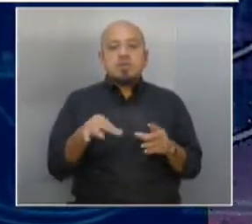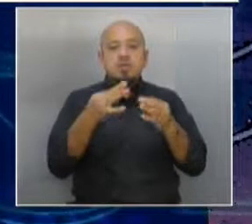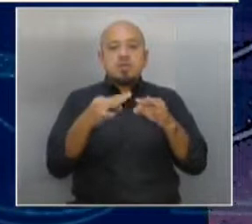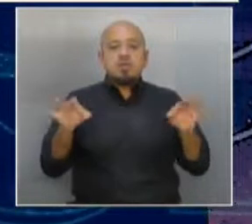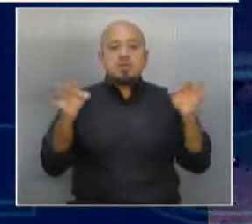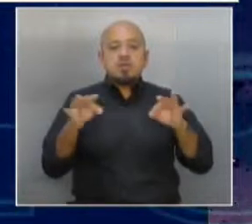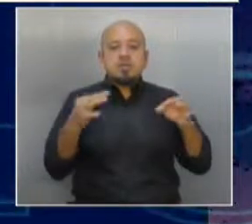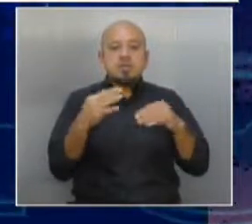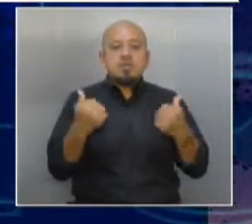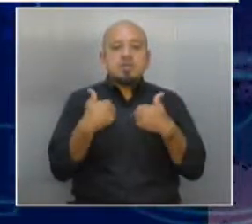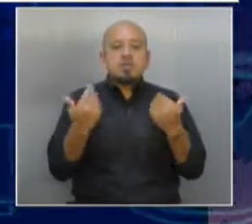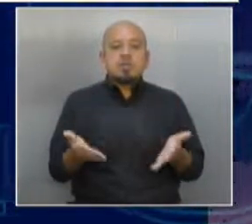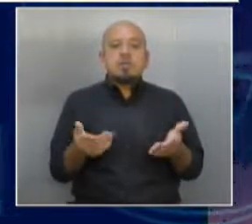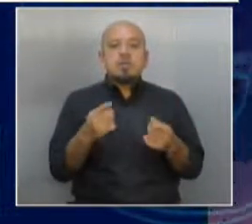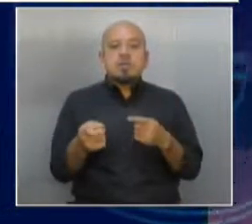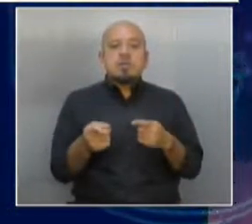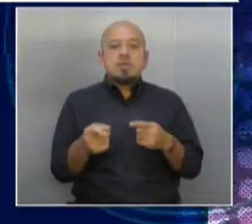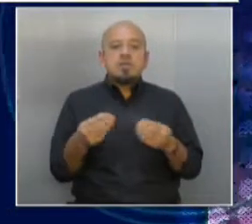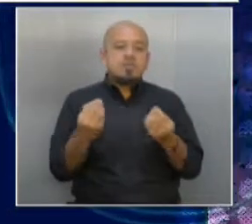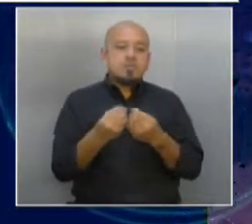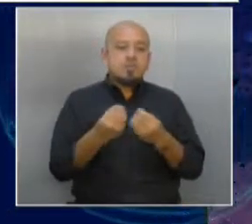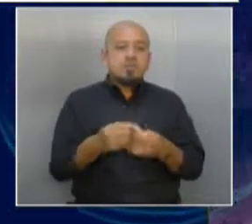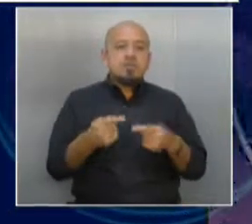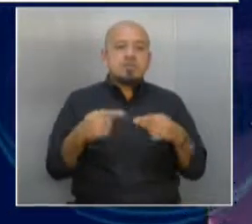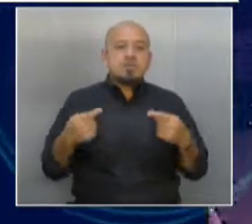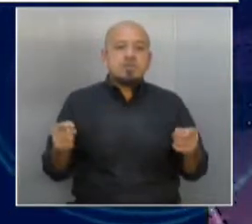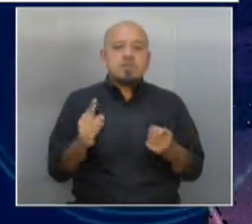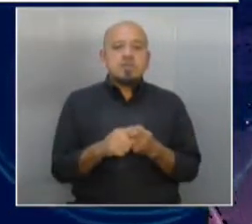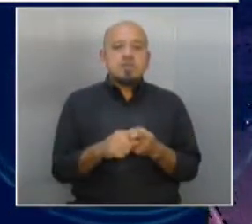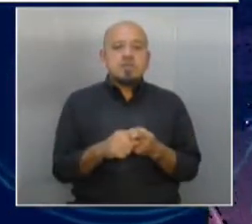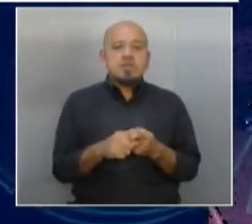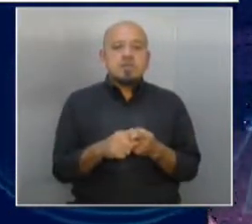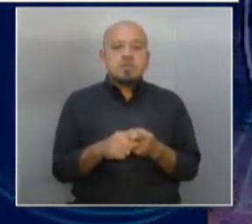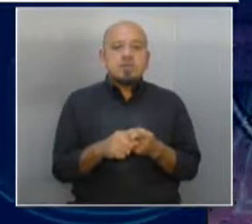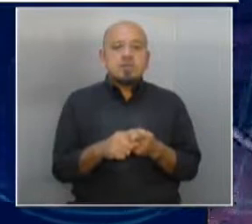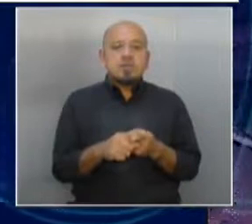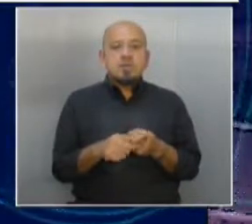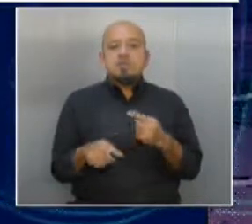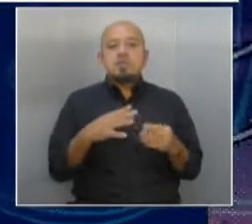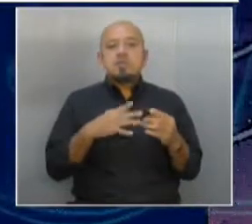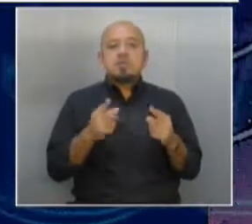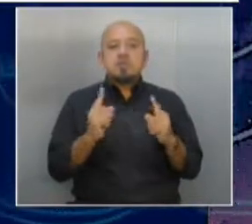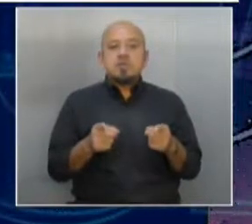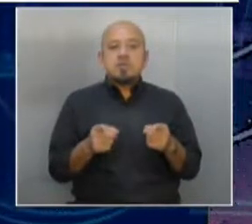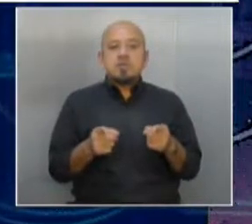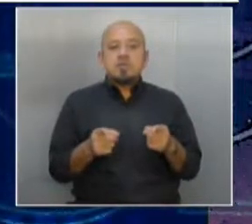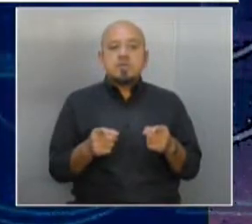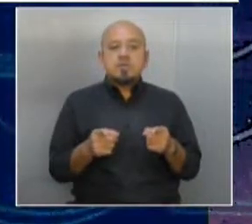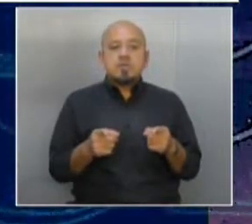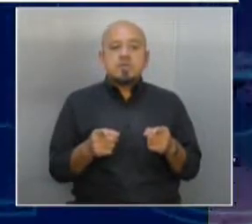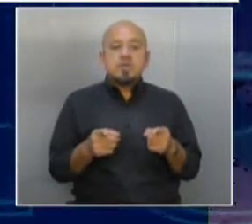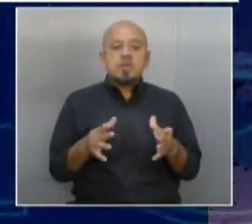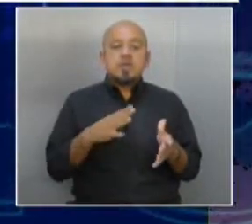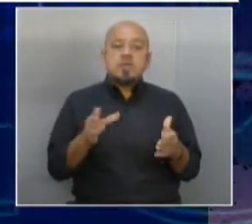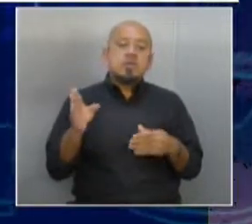es como el regalo que... Sucedieron millones de cosas. Qué montaña rusa, claro. Sí, es muy lindo y bueno, nos llevó también como medio de transporte a